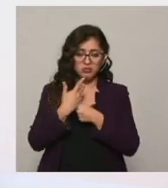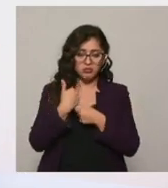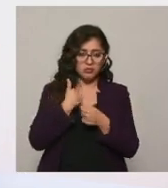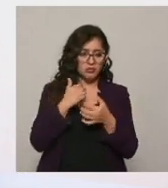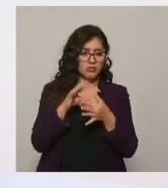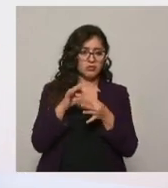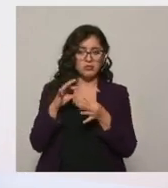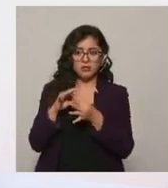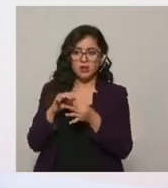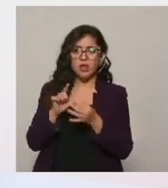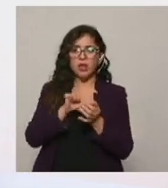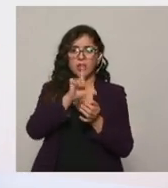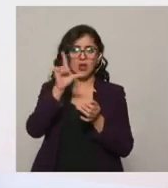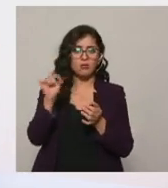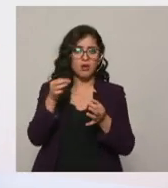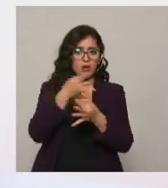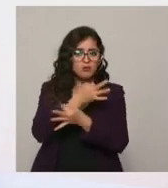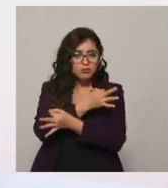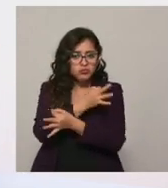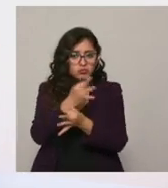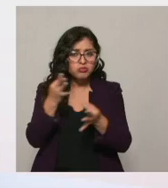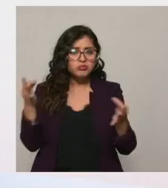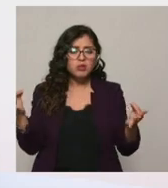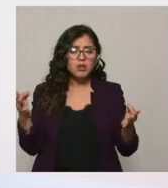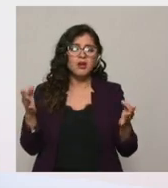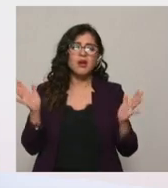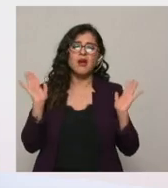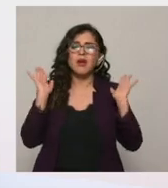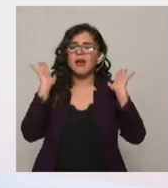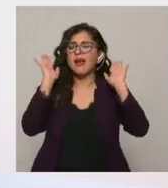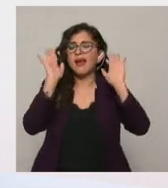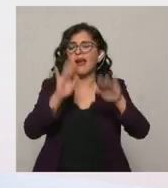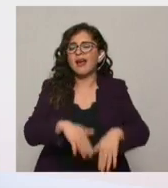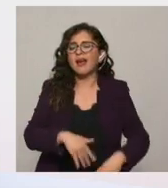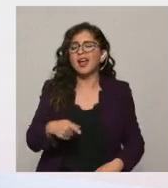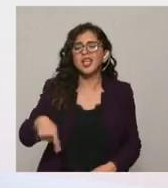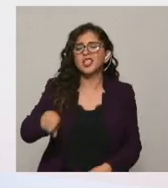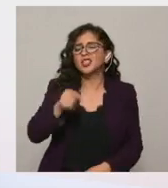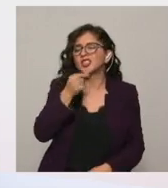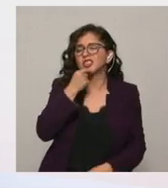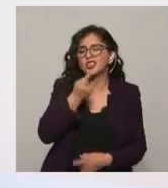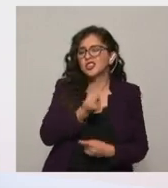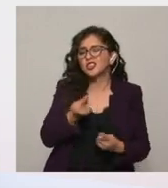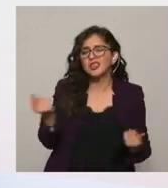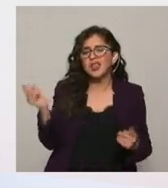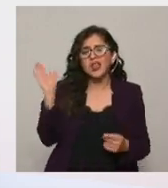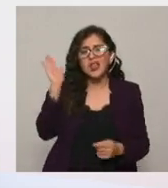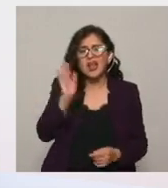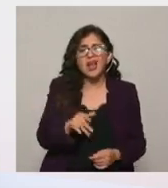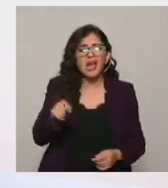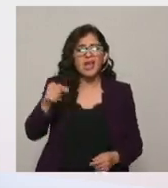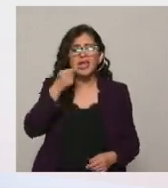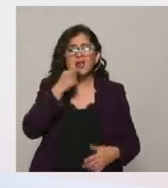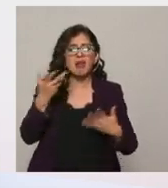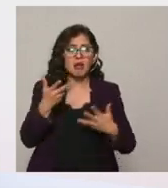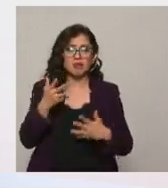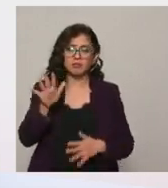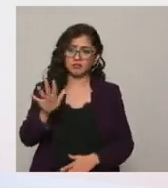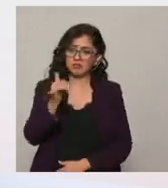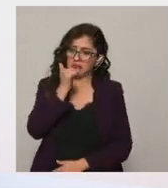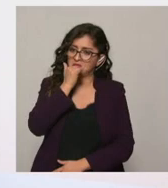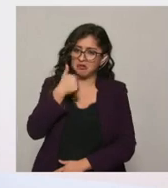comento. Y la normalización. Ay, son chamaquitos, no pasa nada, ¿no? Son escuinclitos que están, pues a mí me vale quiénes son,